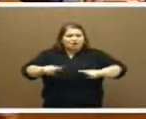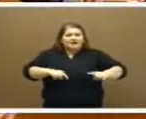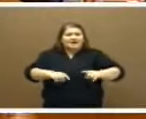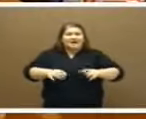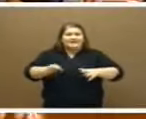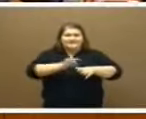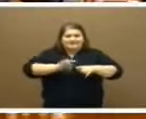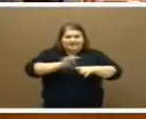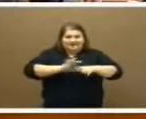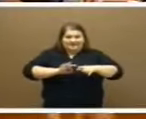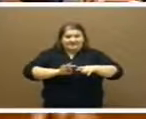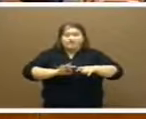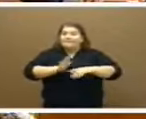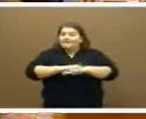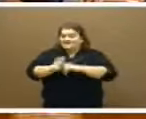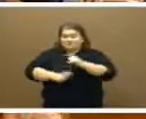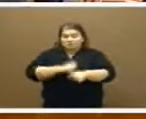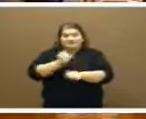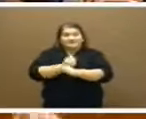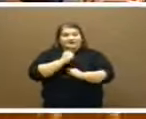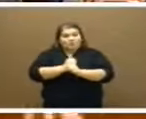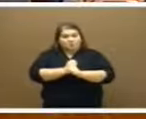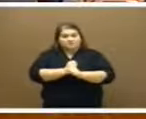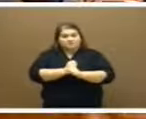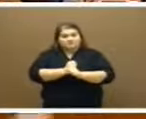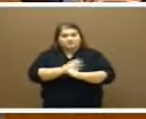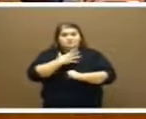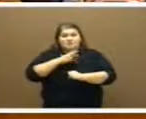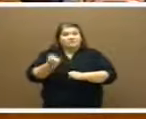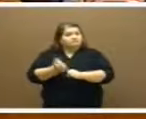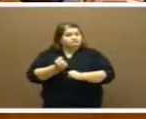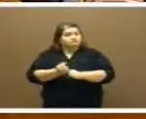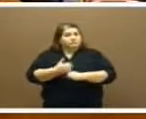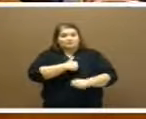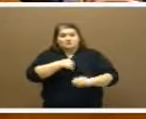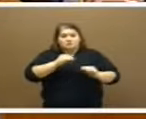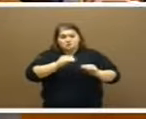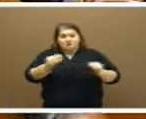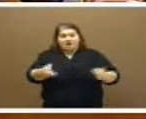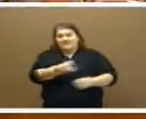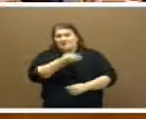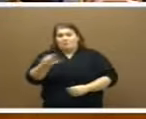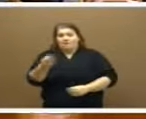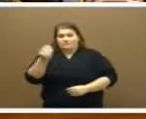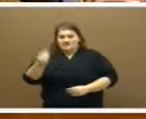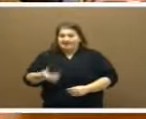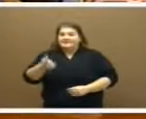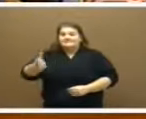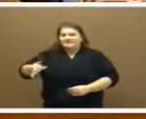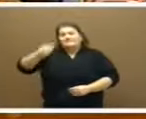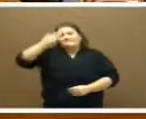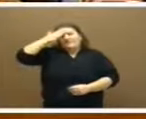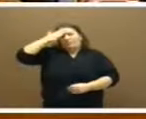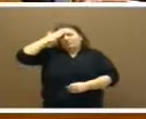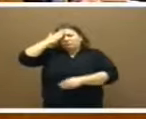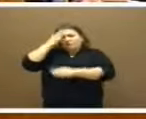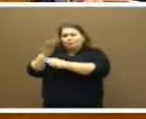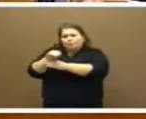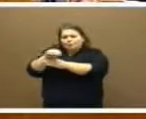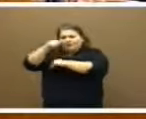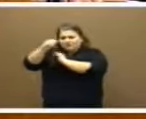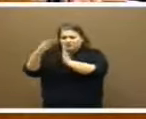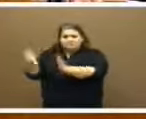SEPAD, y para que los trabajadores rindan y puedan desempeñar sus funciones de la manera más adecuada y los pacientes reciban la atención